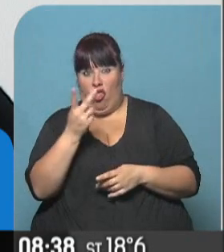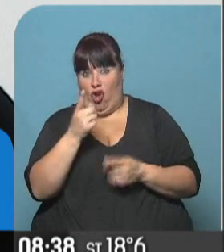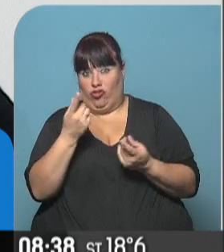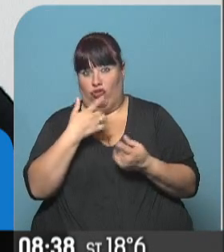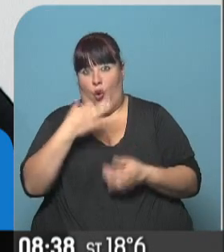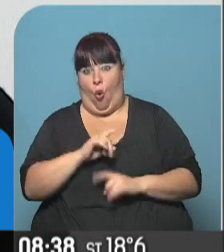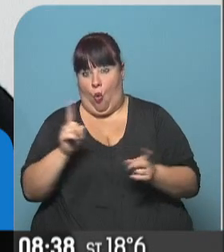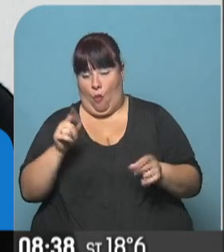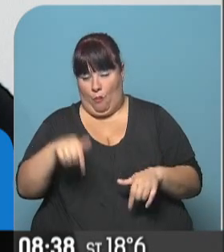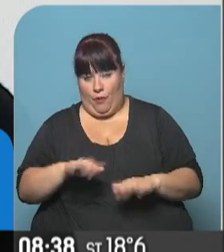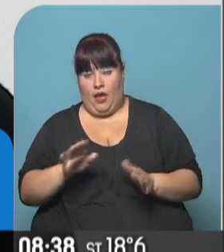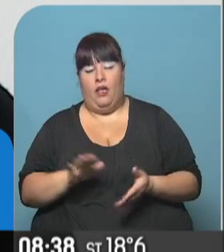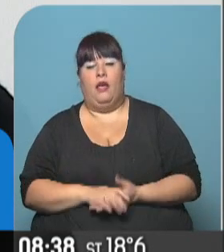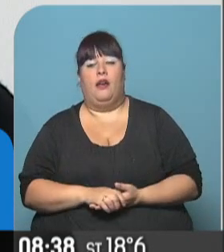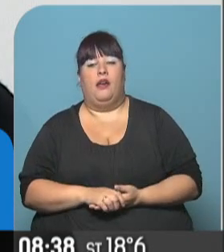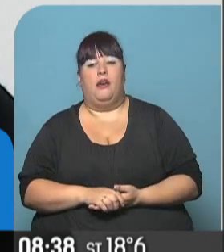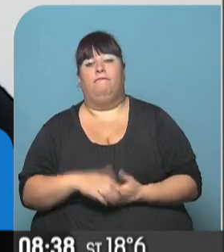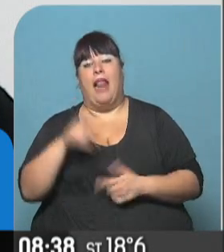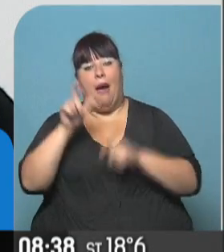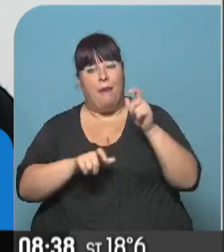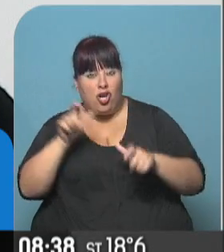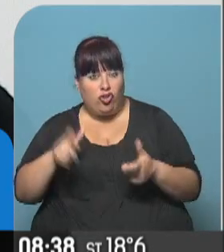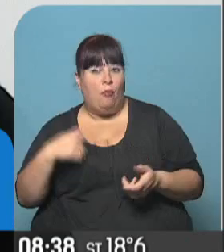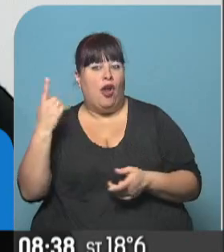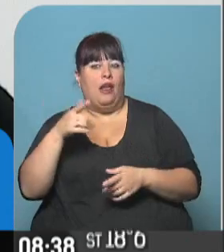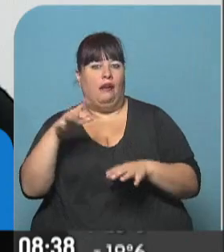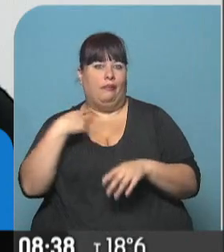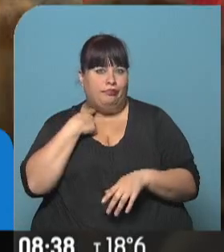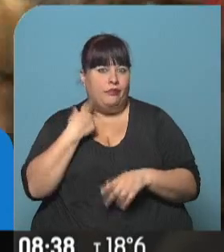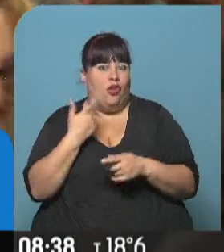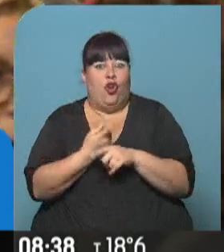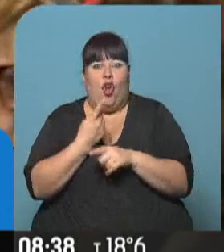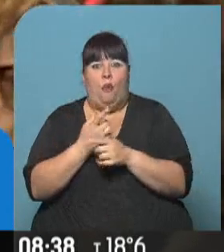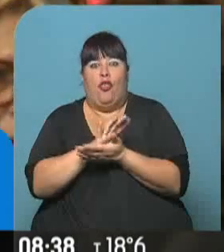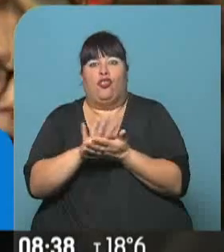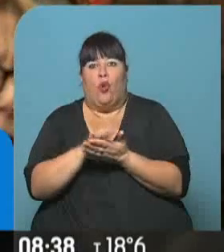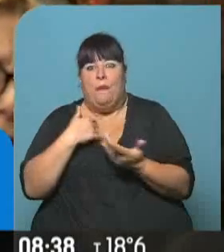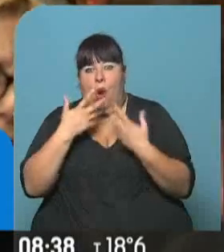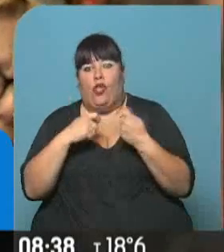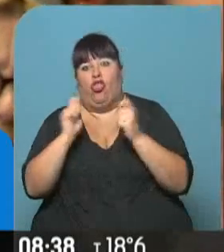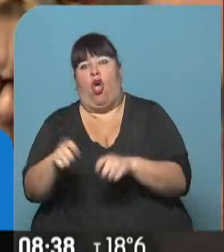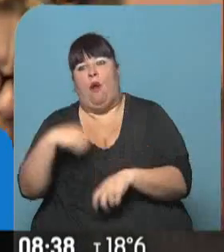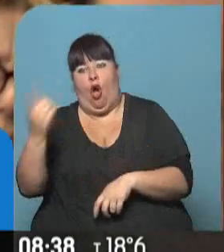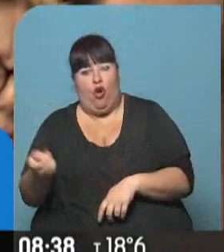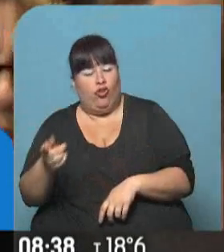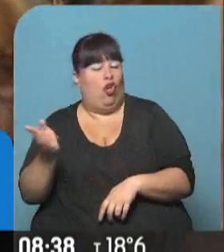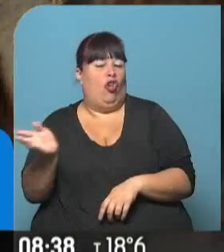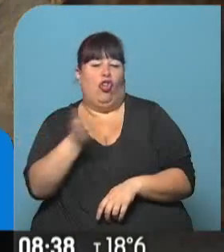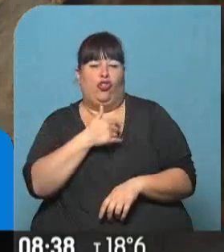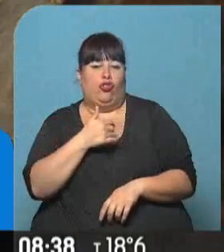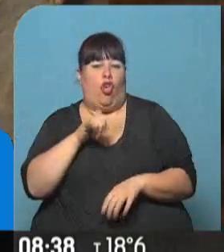valores están la mesa hoy con los pasajeros porque son tomados de red no les podemos dar las opciones que nos gustaría darles todos nuestros